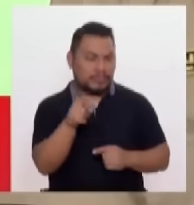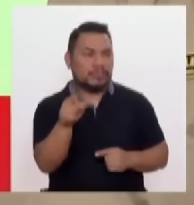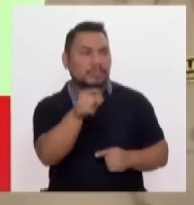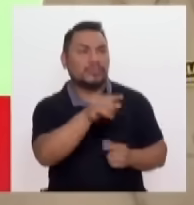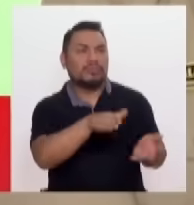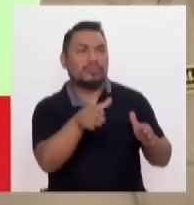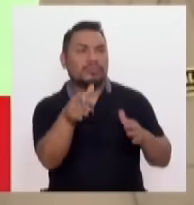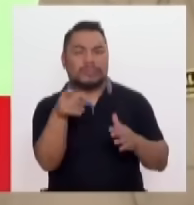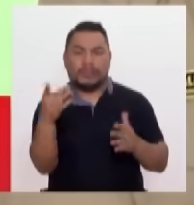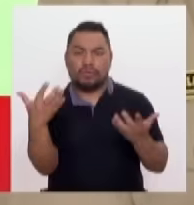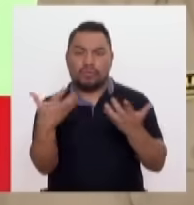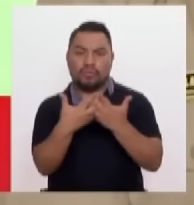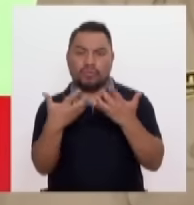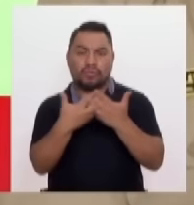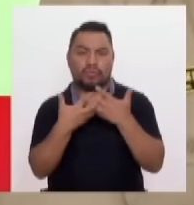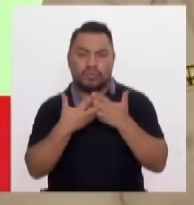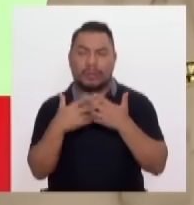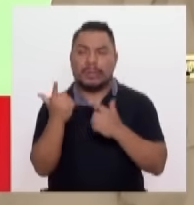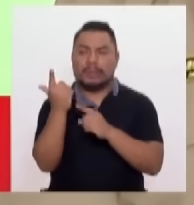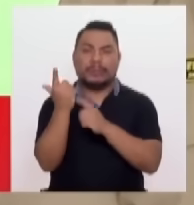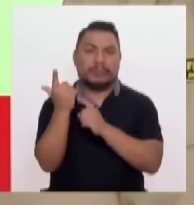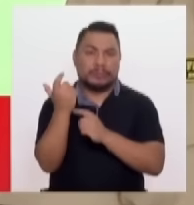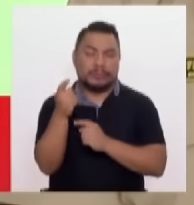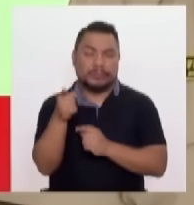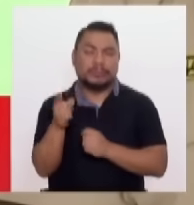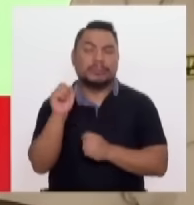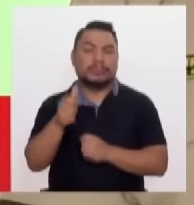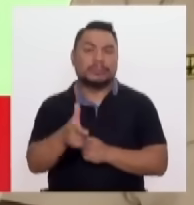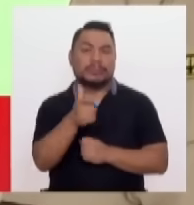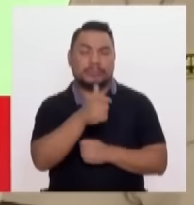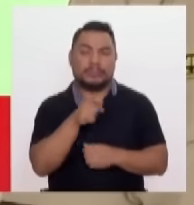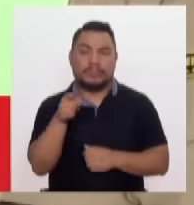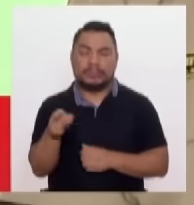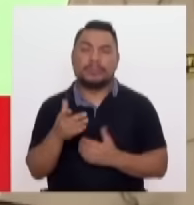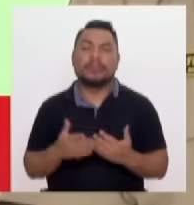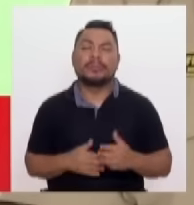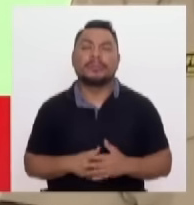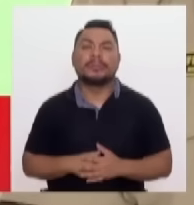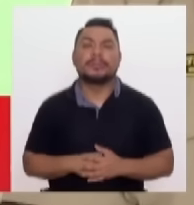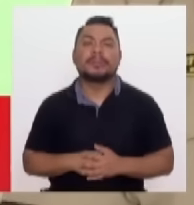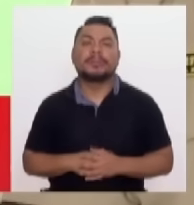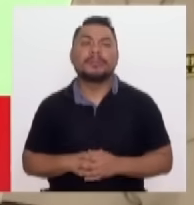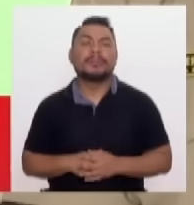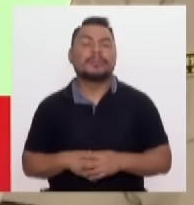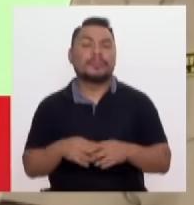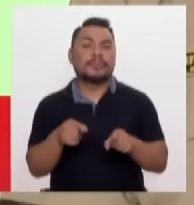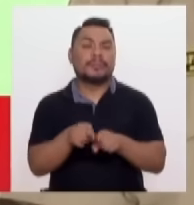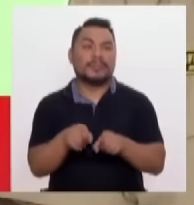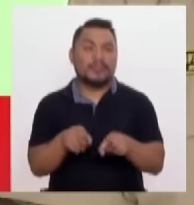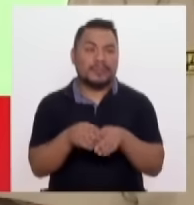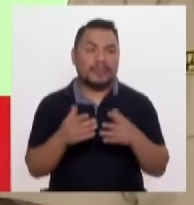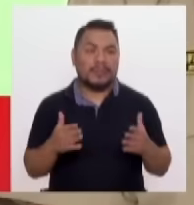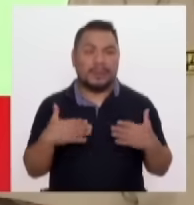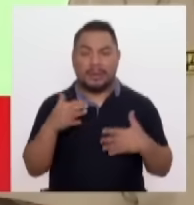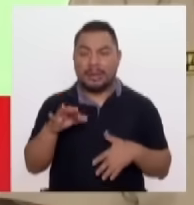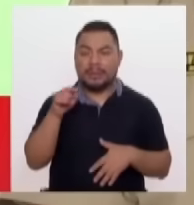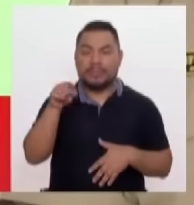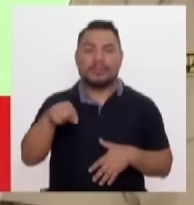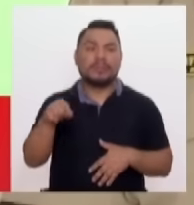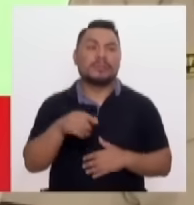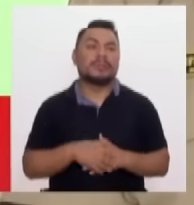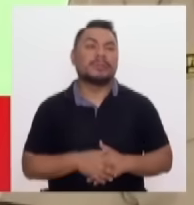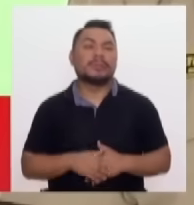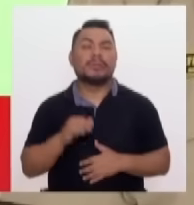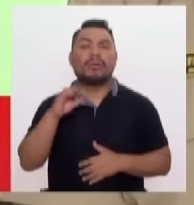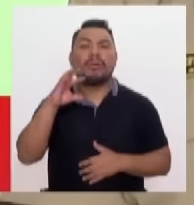a través del laboratorio de criminalística son parte de los estudios respectivos para objetivizar. También se le encuentra